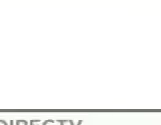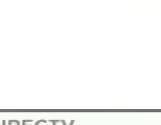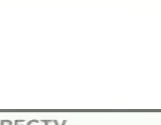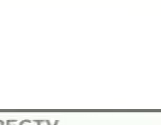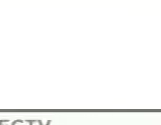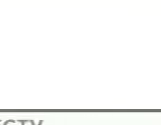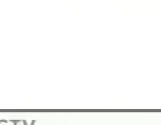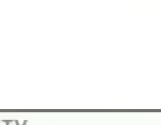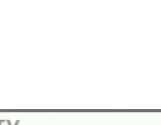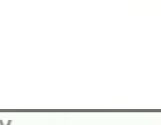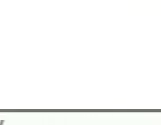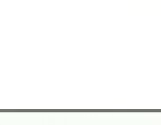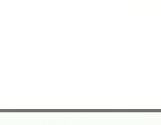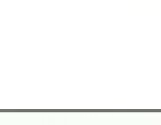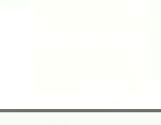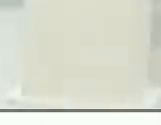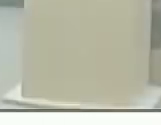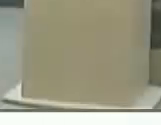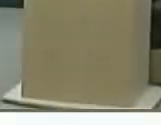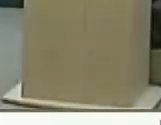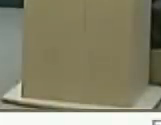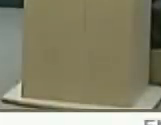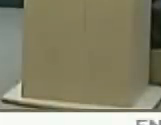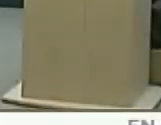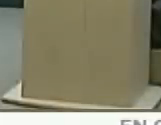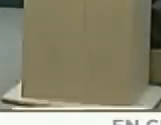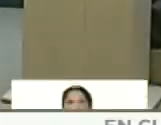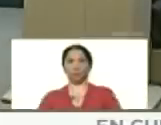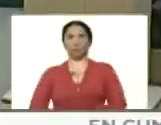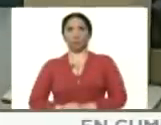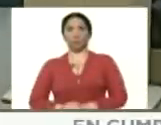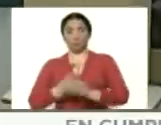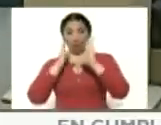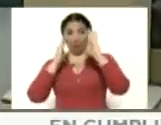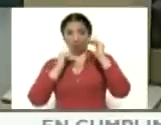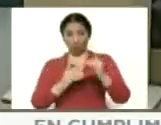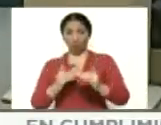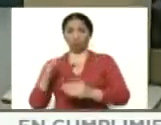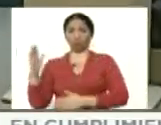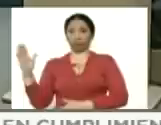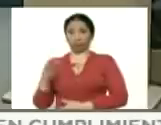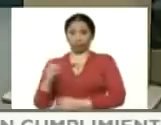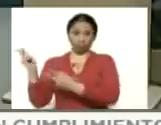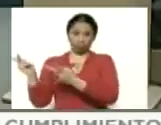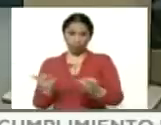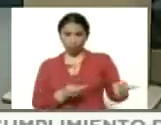generar situaciones de cordón sanitario, de atención y recepción a los